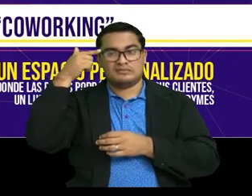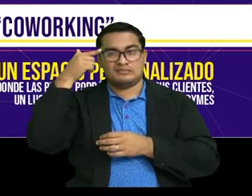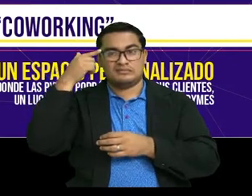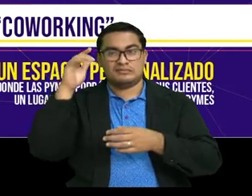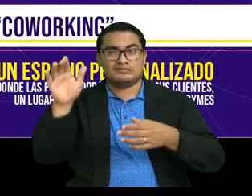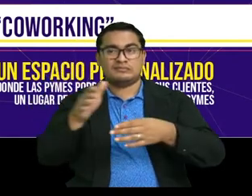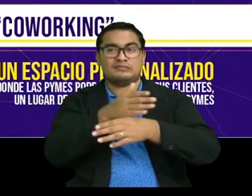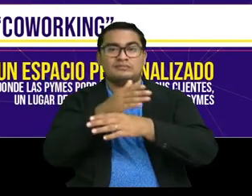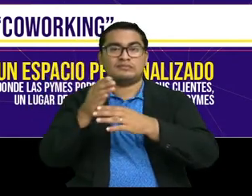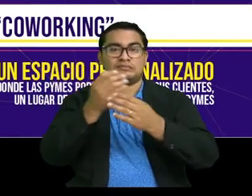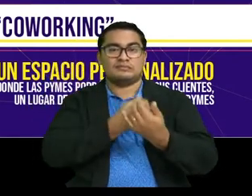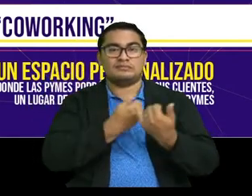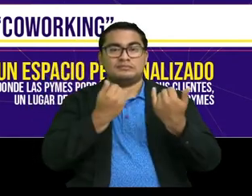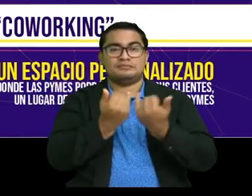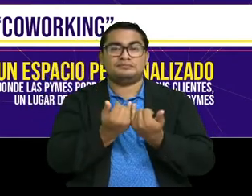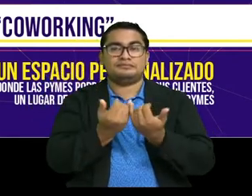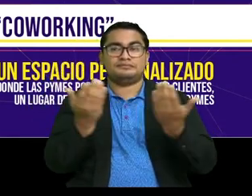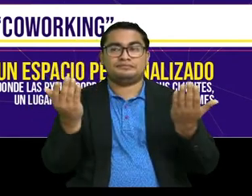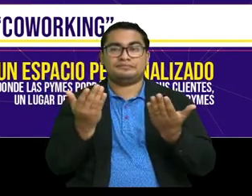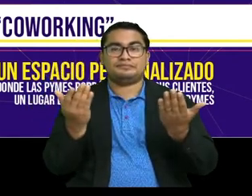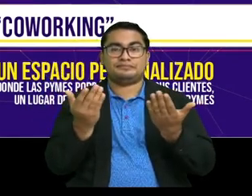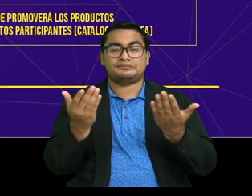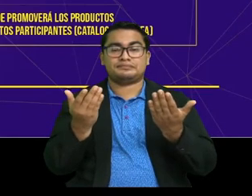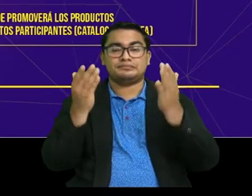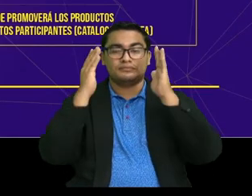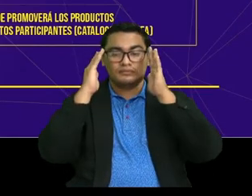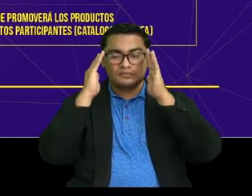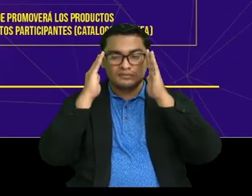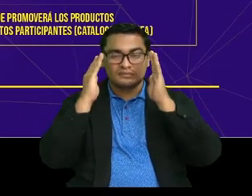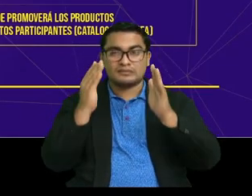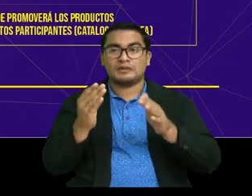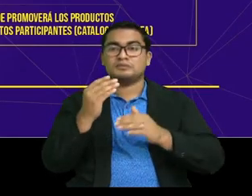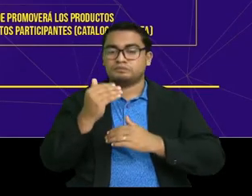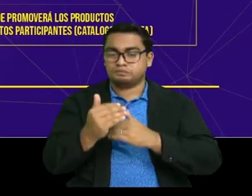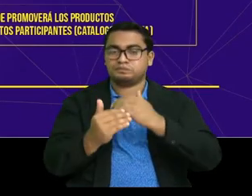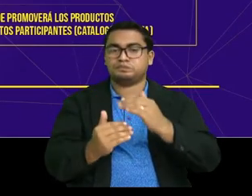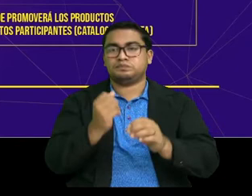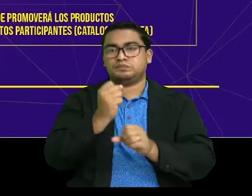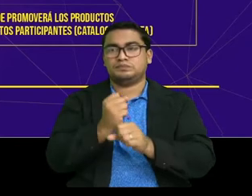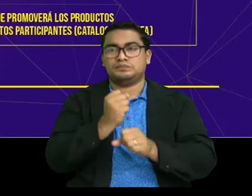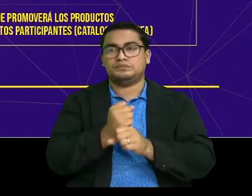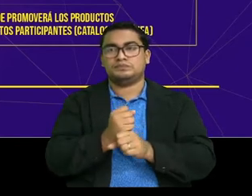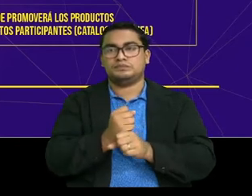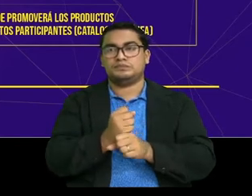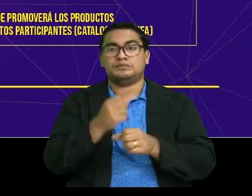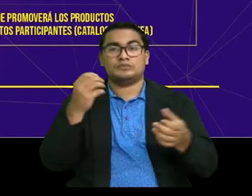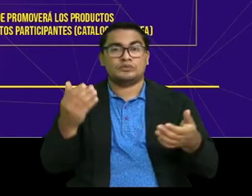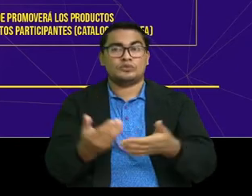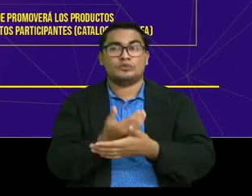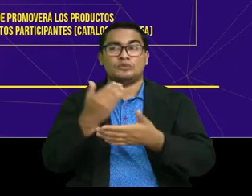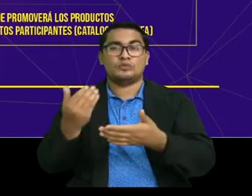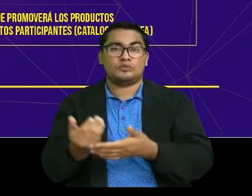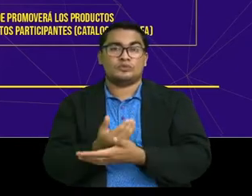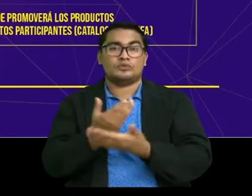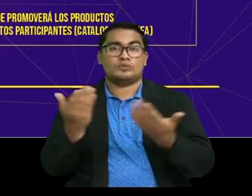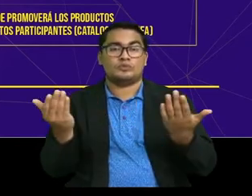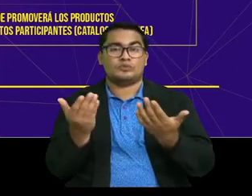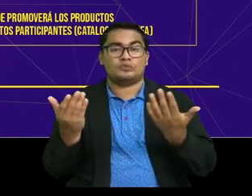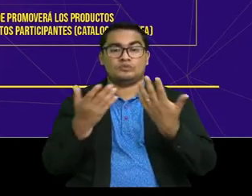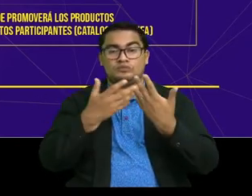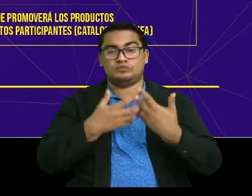otras instituciones que brindan los servicios, han venido trabajando en la nueva generación de